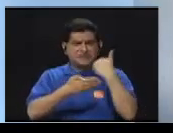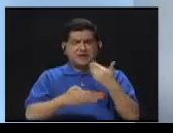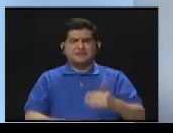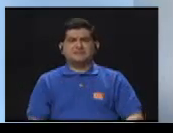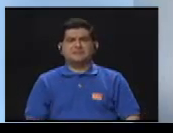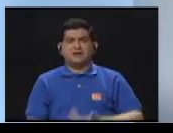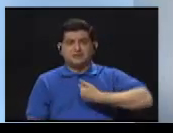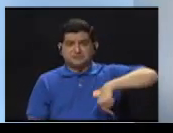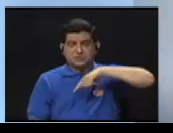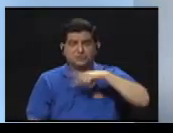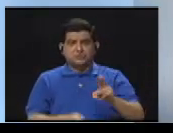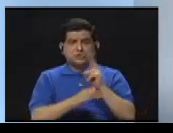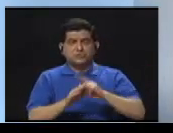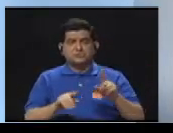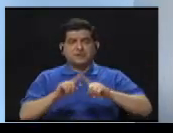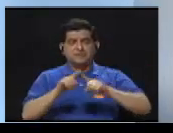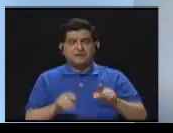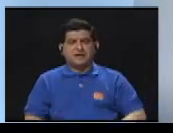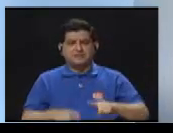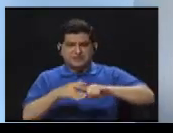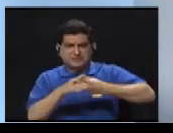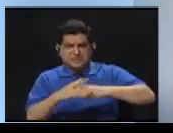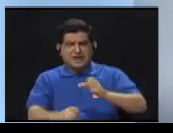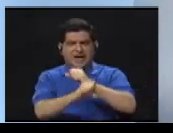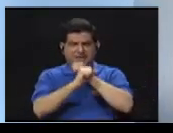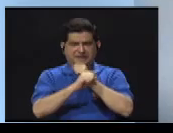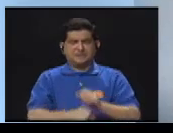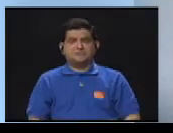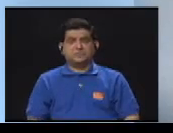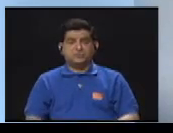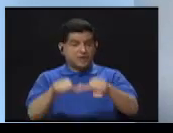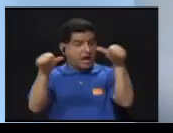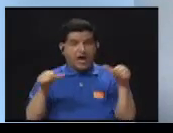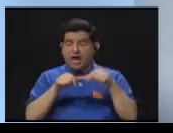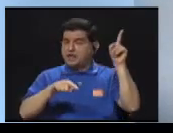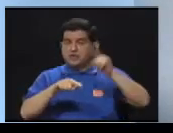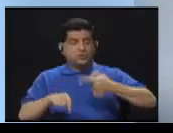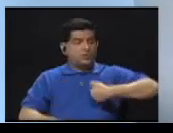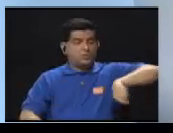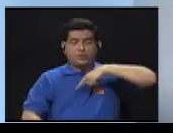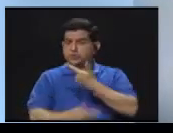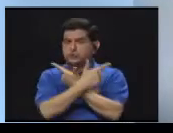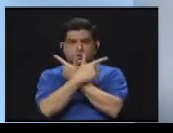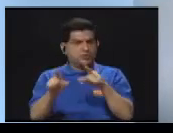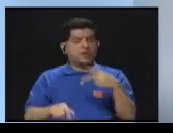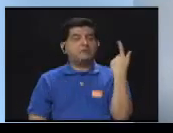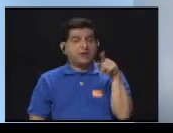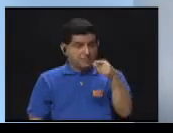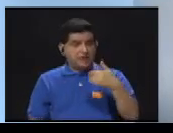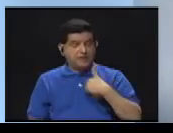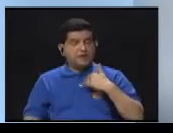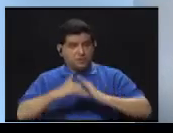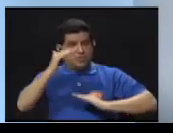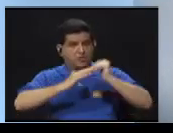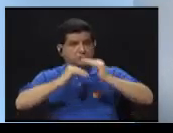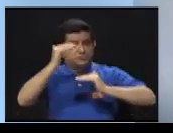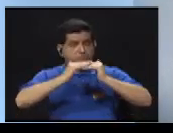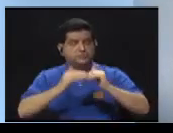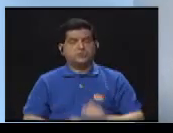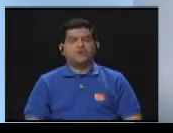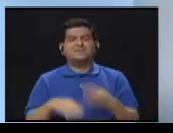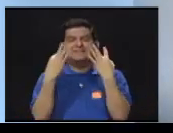usar cierto dispositivo de seguridad, había zonas donde tampoco podíamos así como andar libremente porque eran peligrosas.